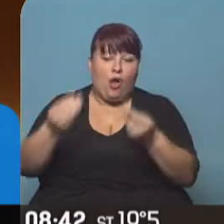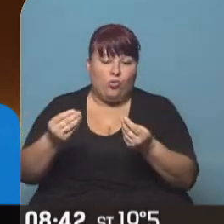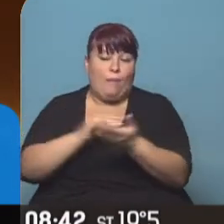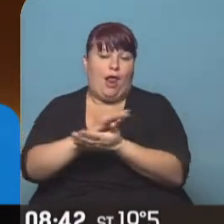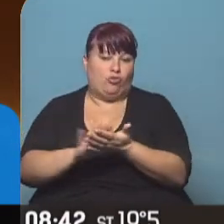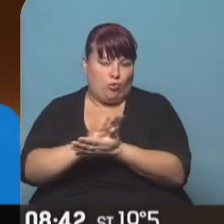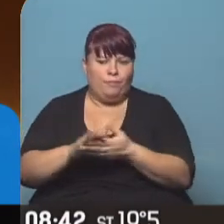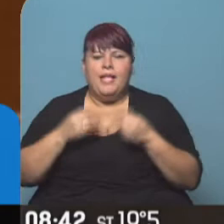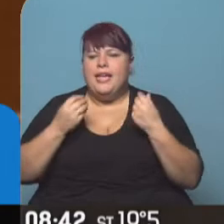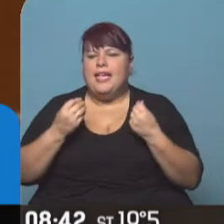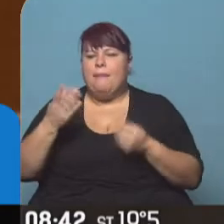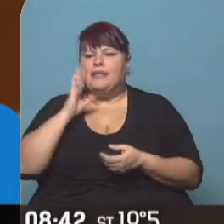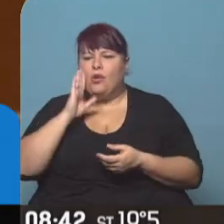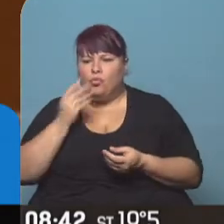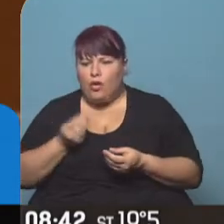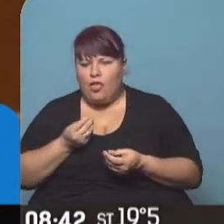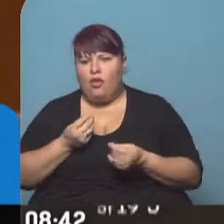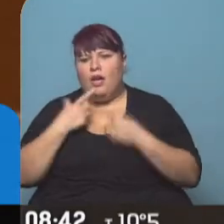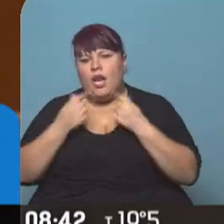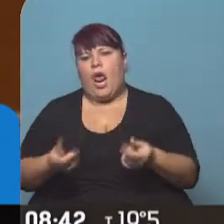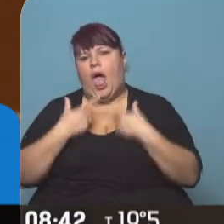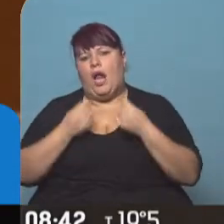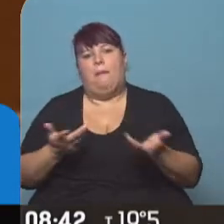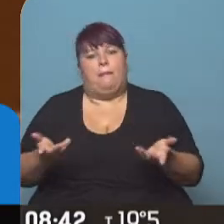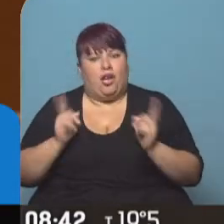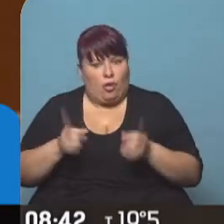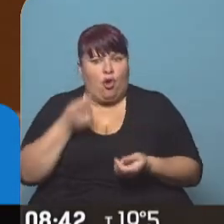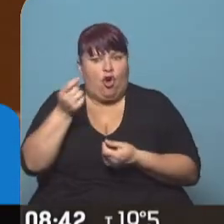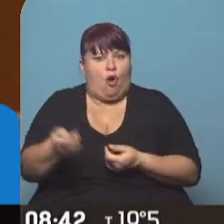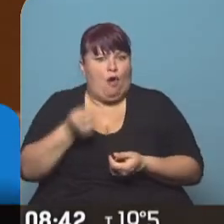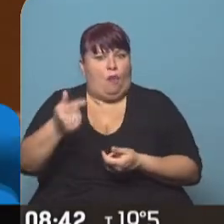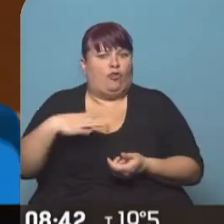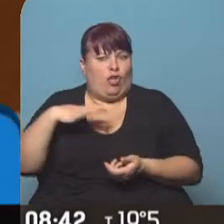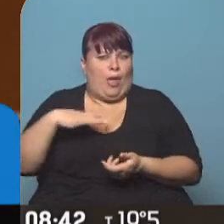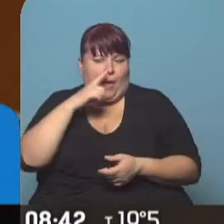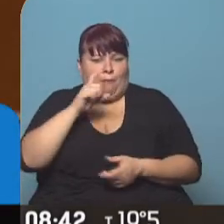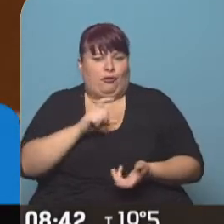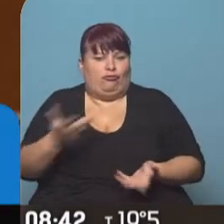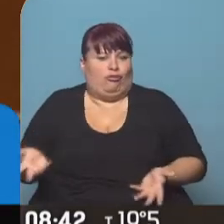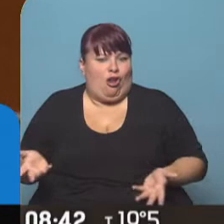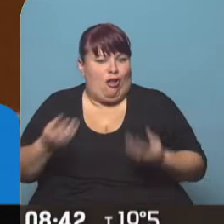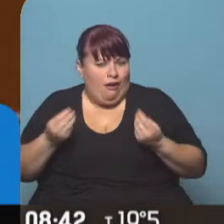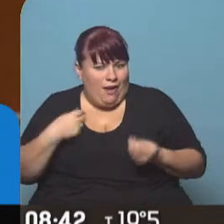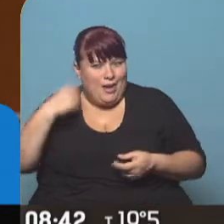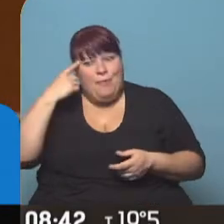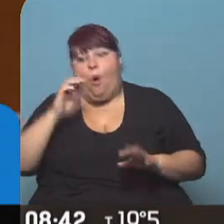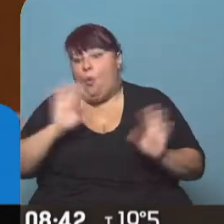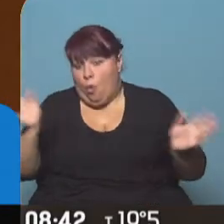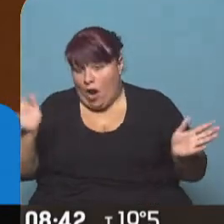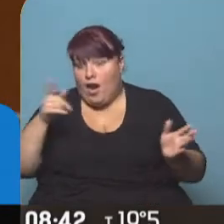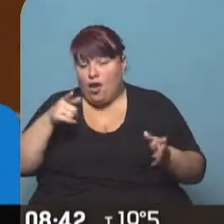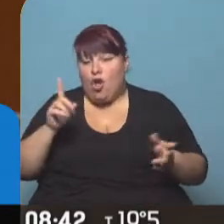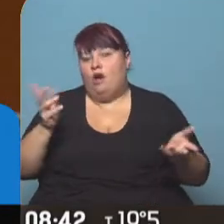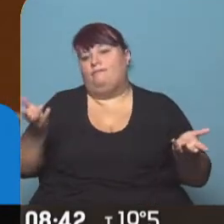a esa solución qué pasa con eeuu y la queja permanente pero le siguen comprando el petróleo en definitiva que no piensa bueno